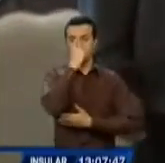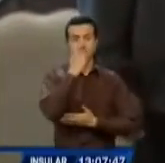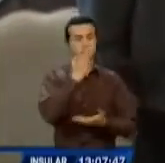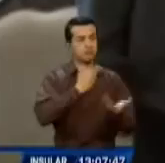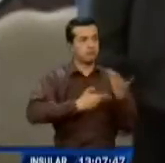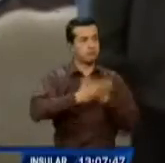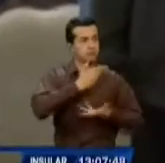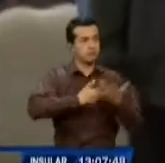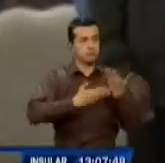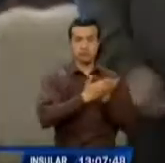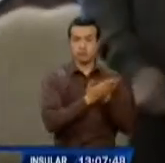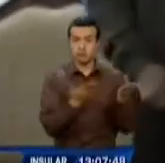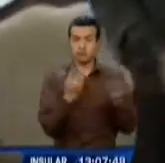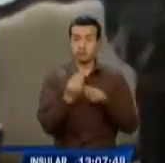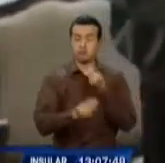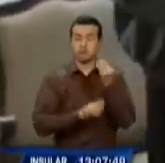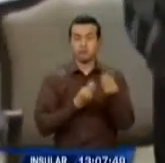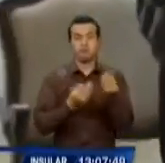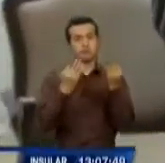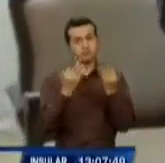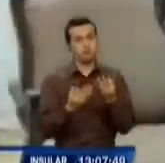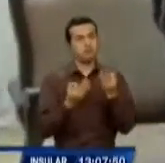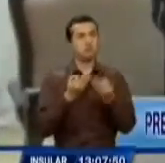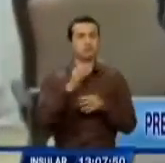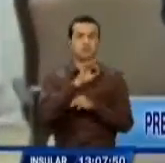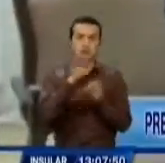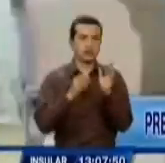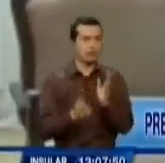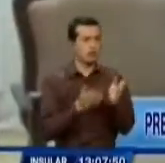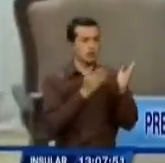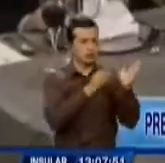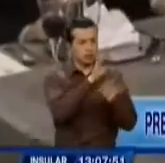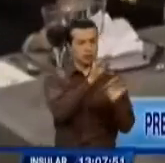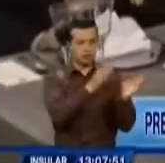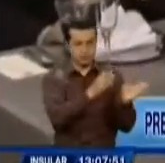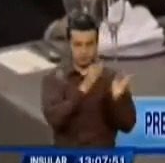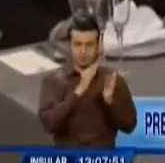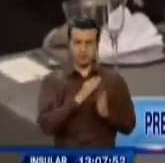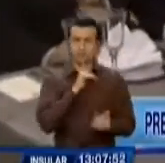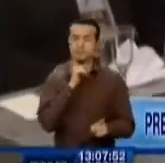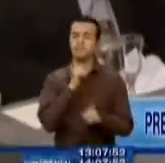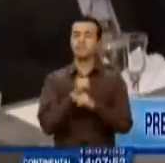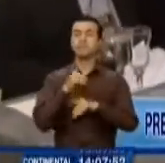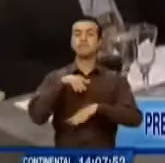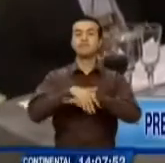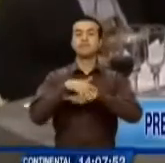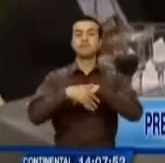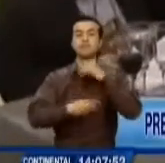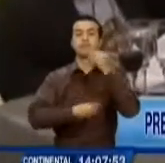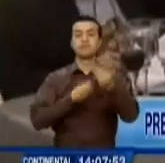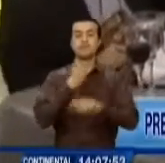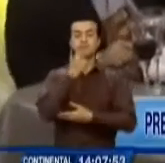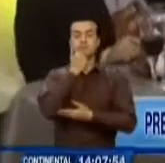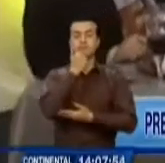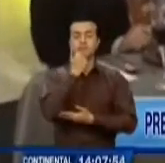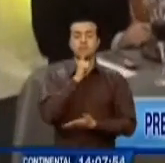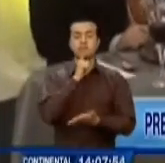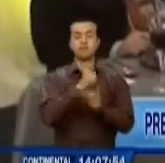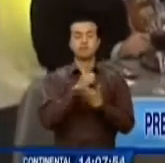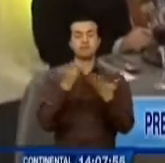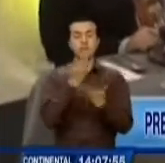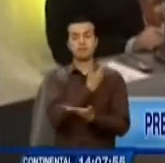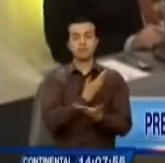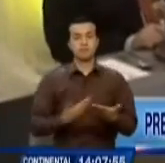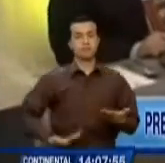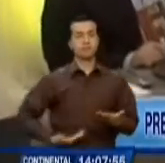Morales. En ese espacio realizaron un intercambio de regalos. Al mediodía, el mandatario participó en un almuerzo ofrecido por